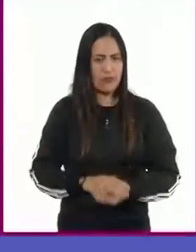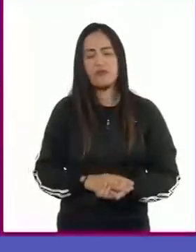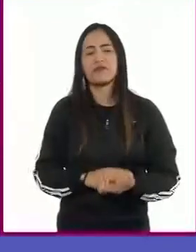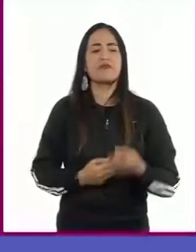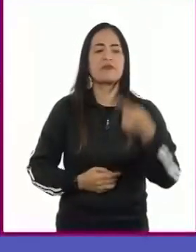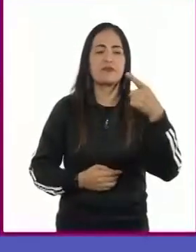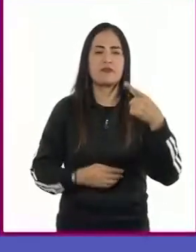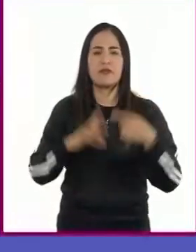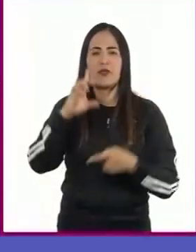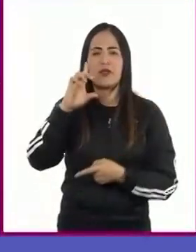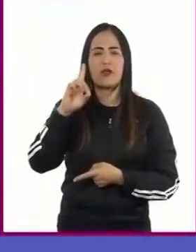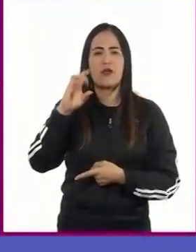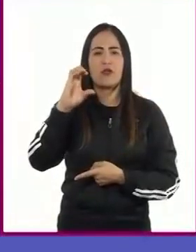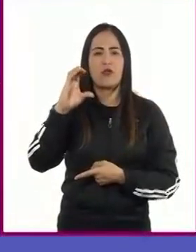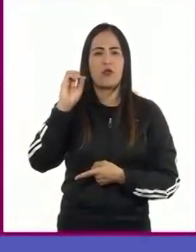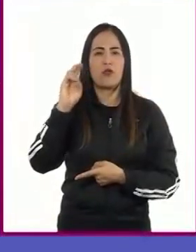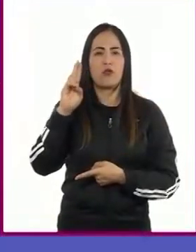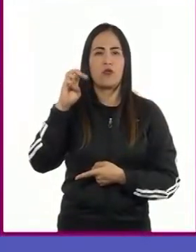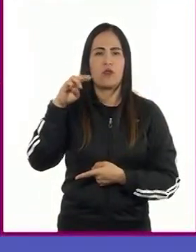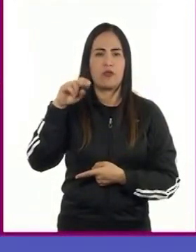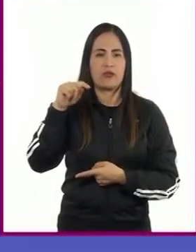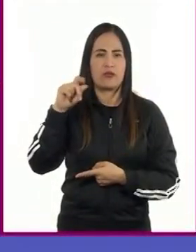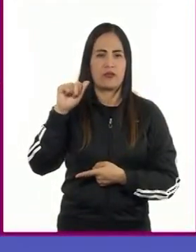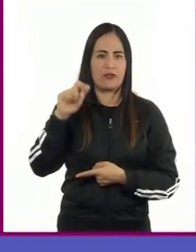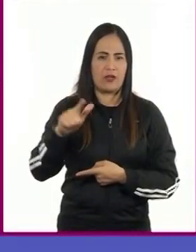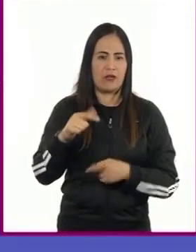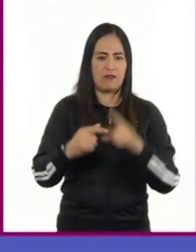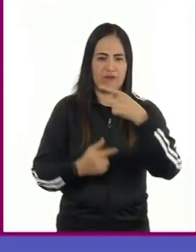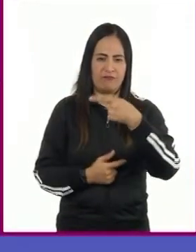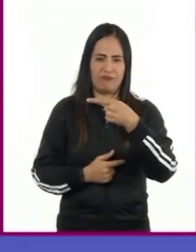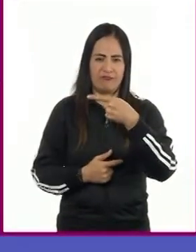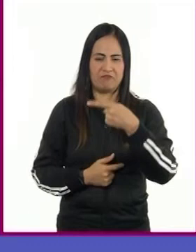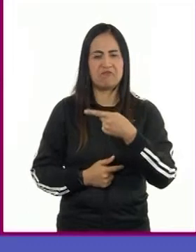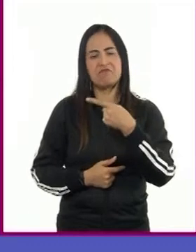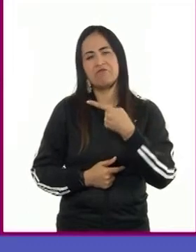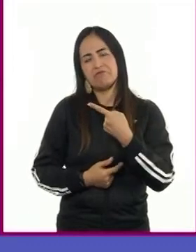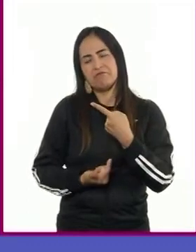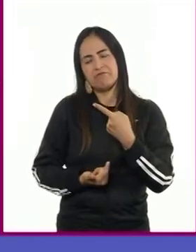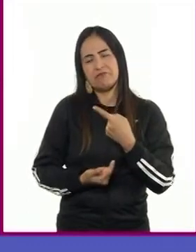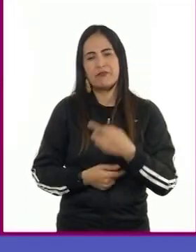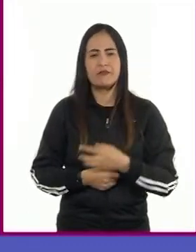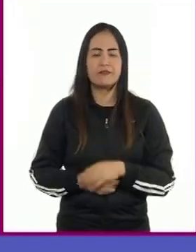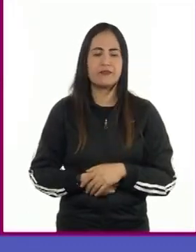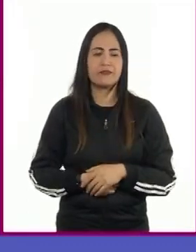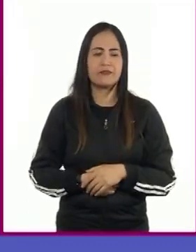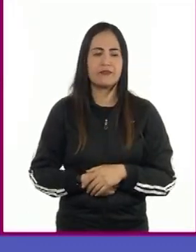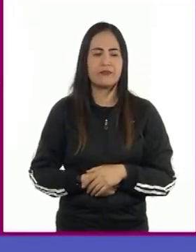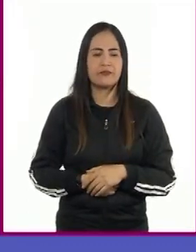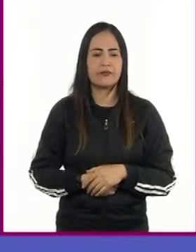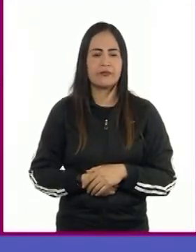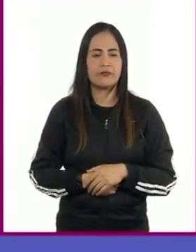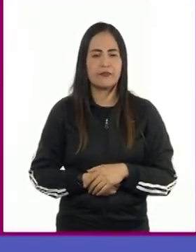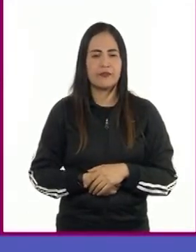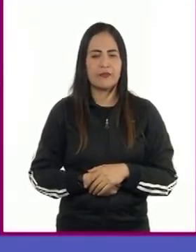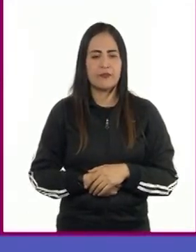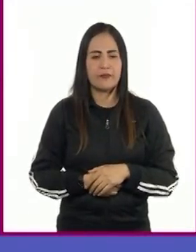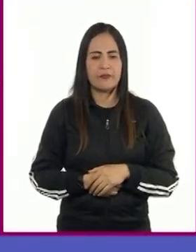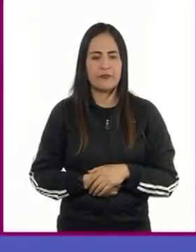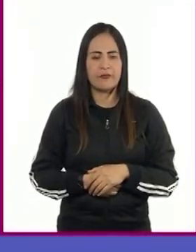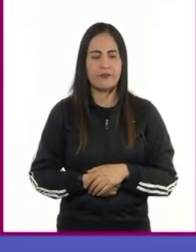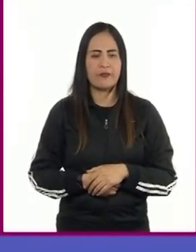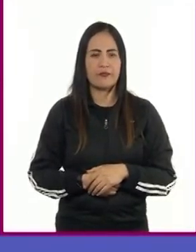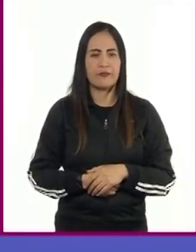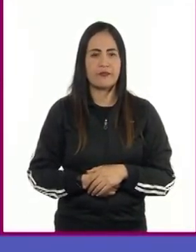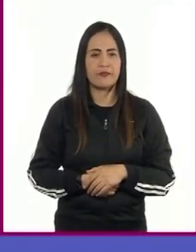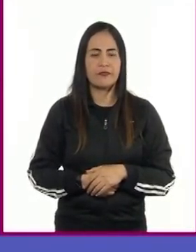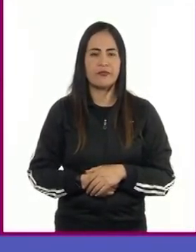Documental. Se encuentran en libros, enciclopedias. Pueden ser datos, gráficas, estadísticas,